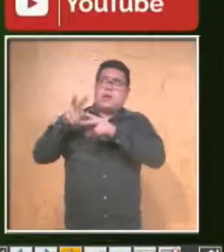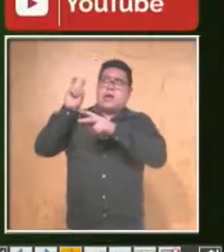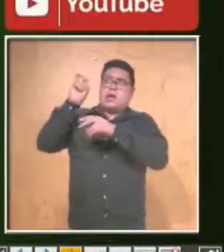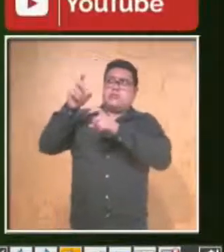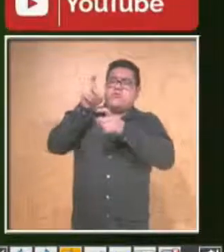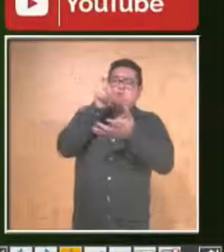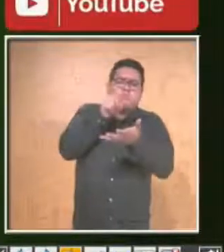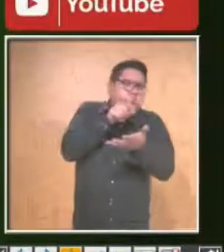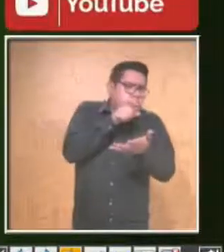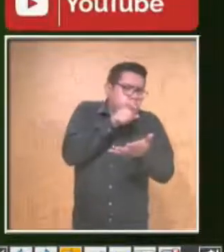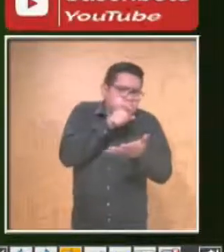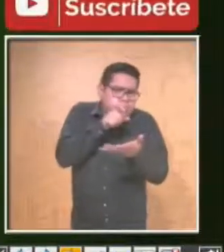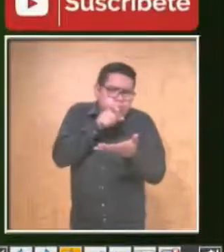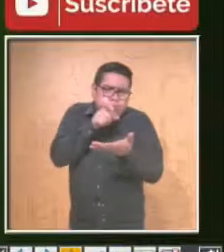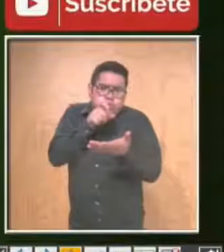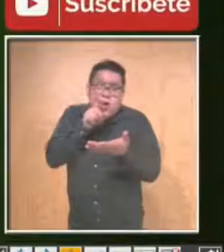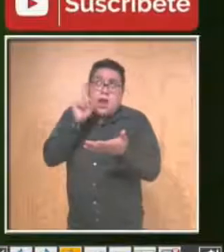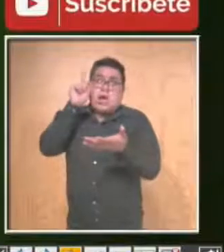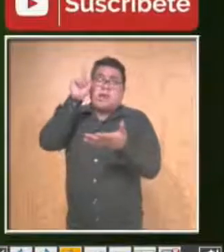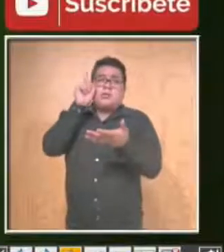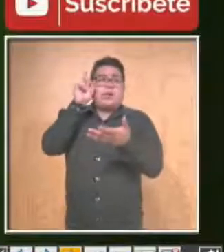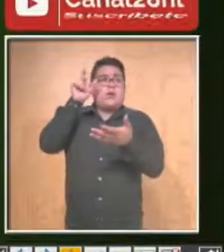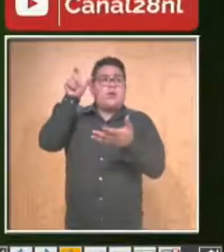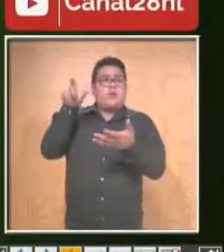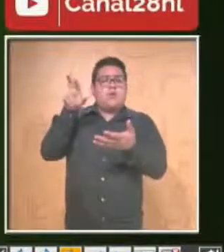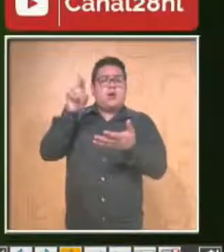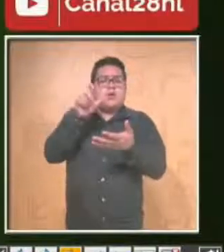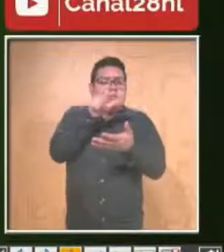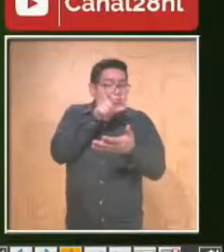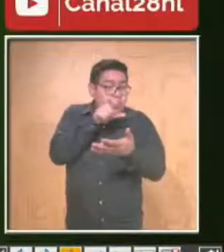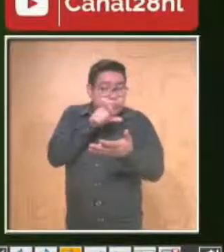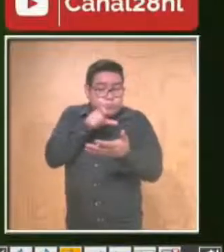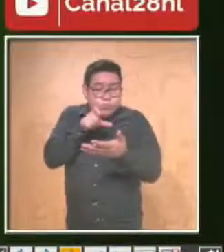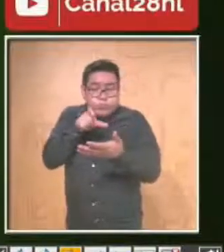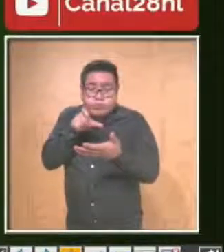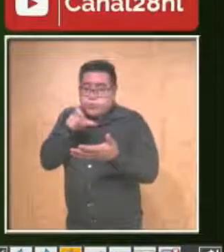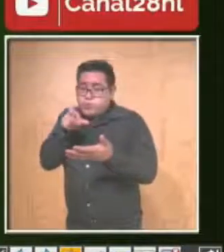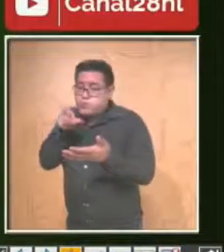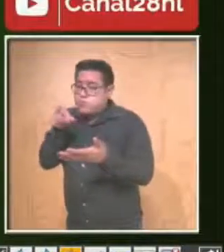código y de ese código bajar el